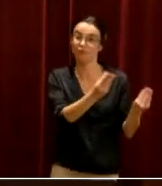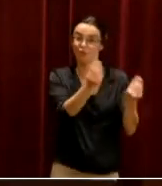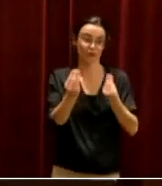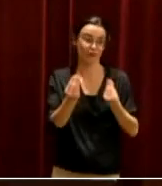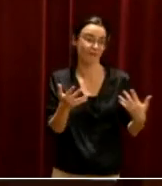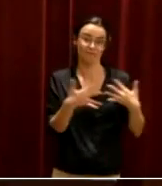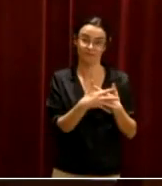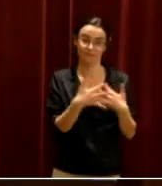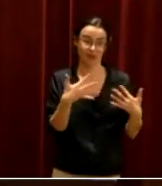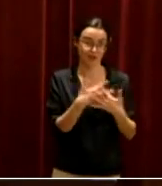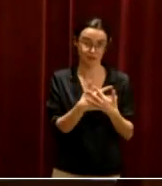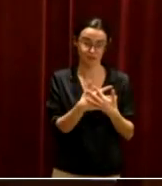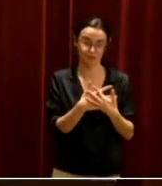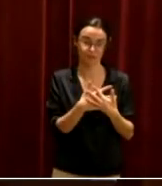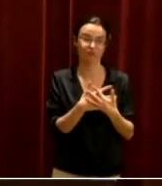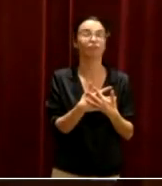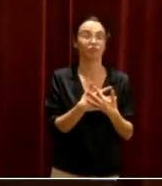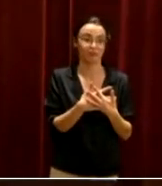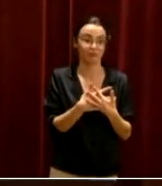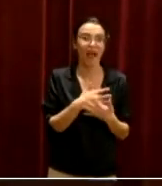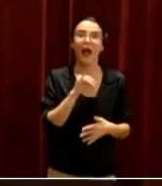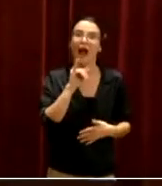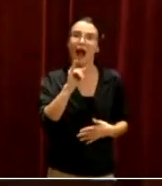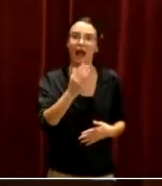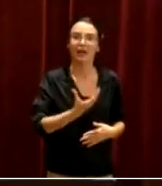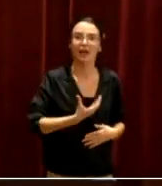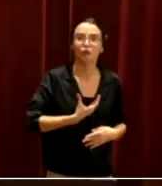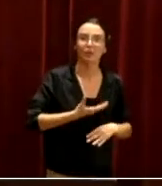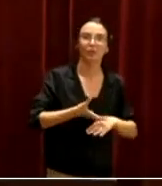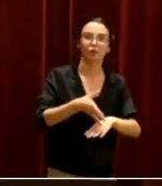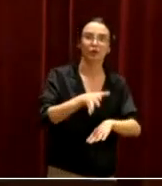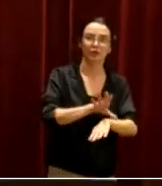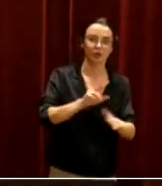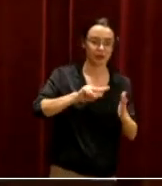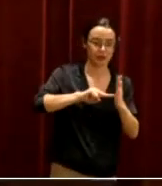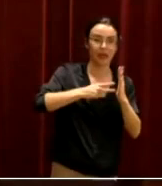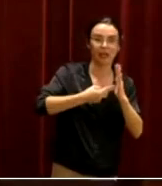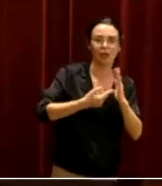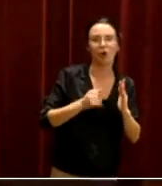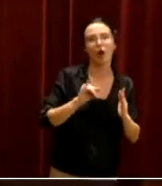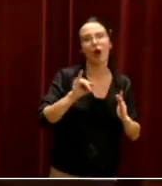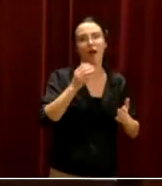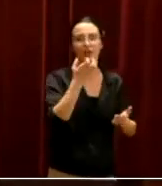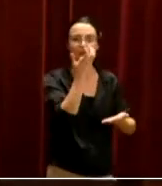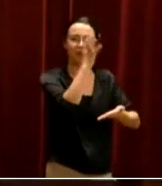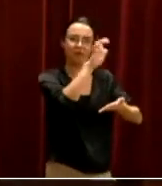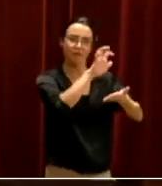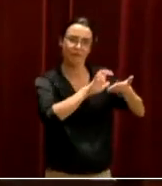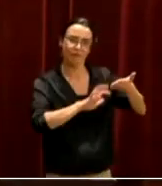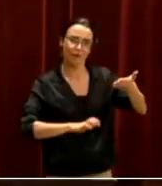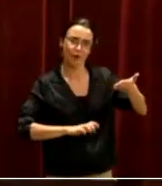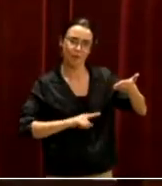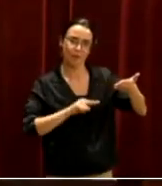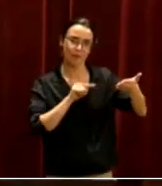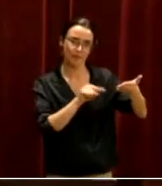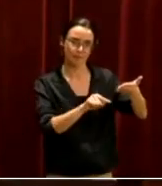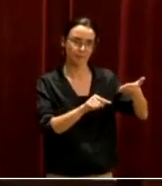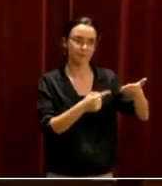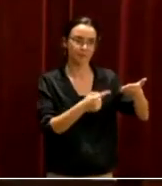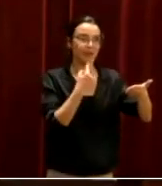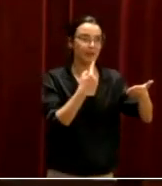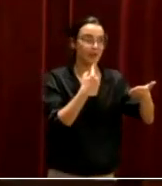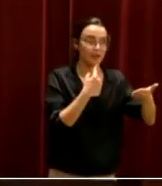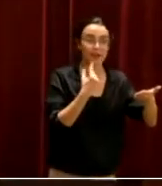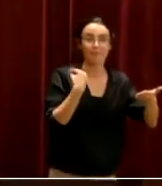existe hasta un informe técnico del ayuntamiento de Palma que es demoledor el trazado está previsto por parte del centro